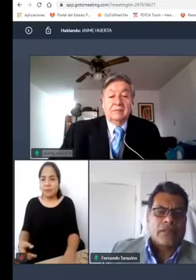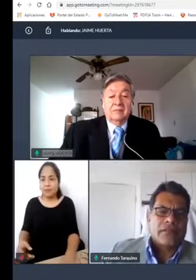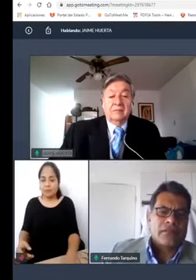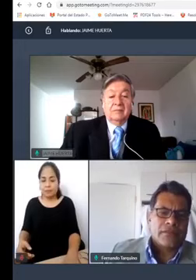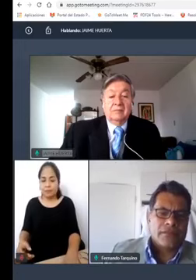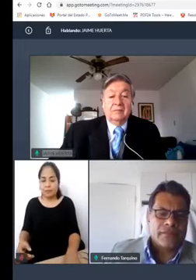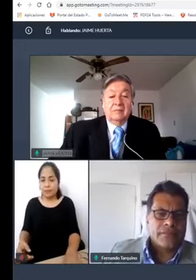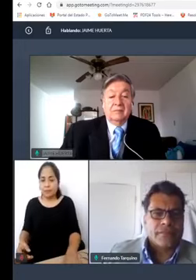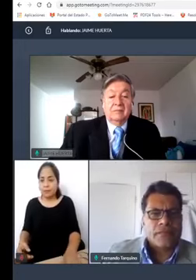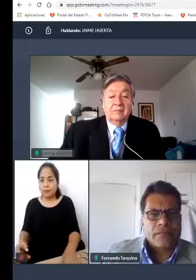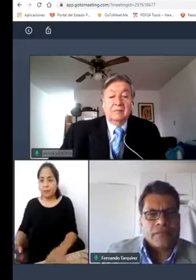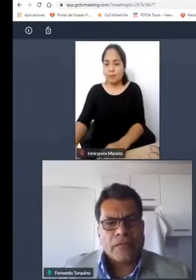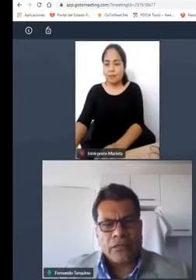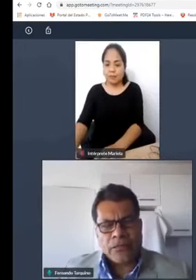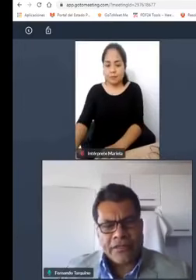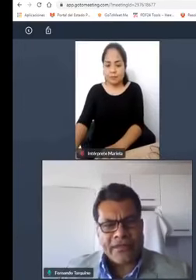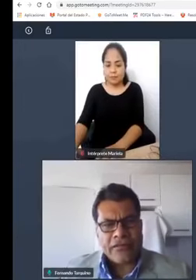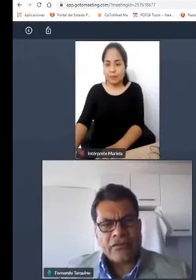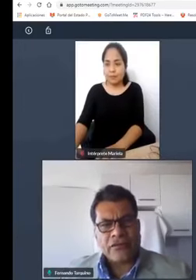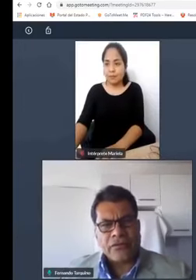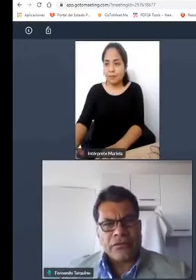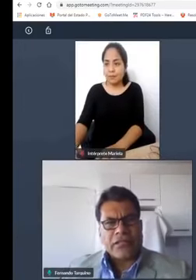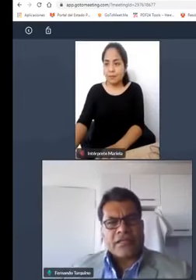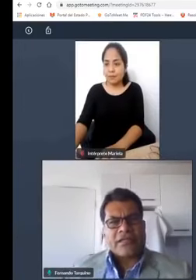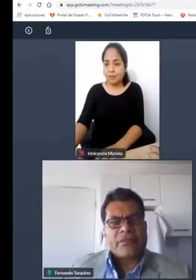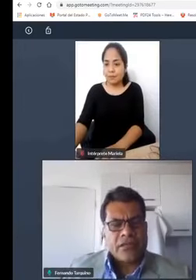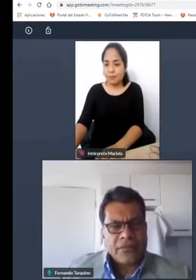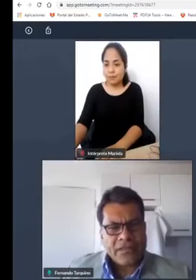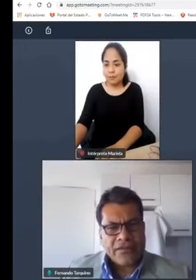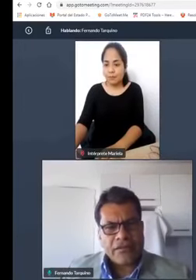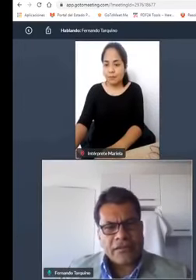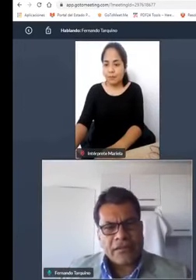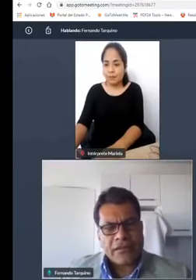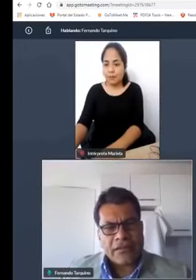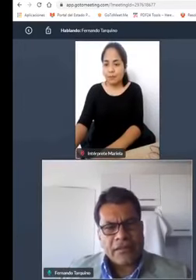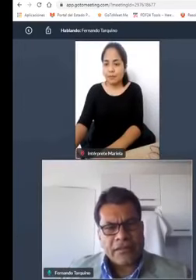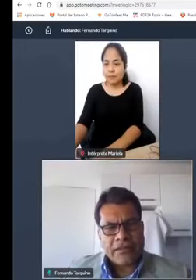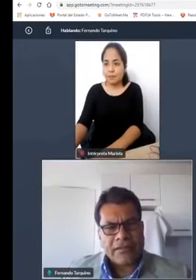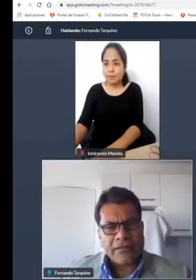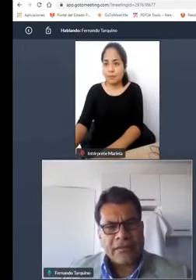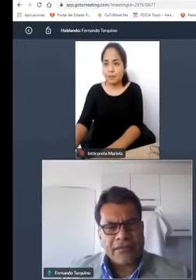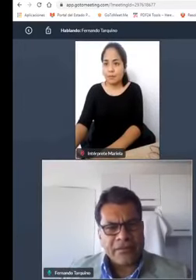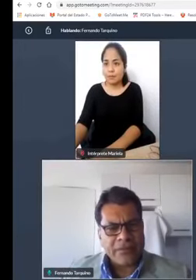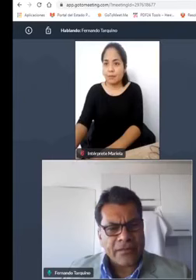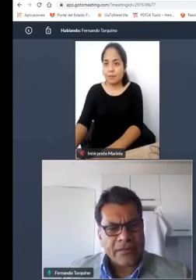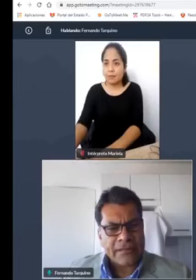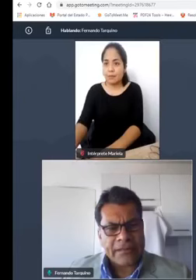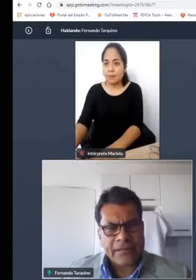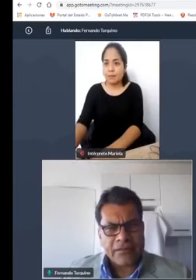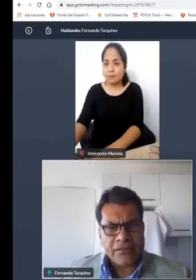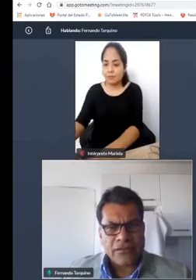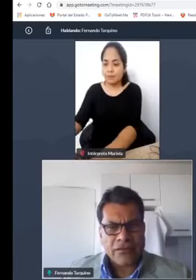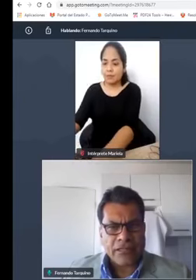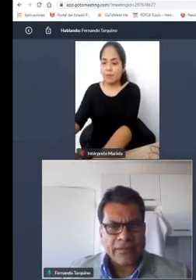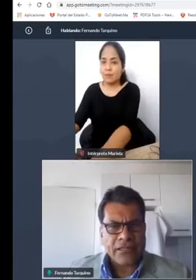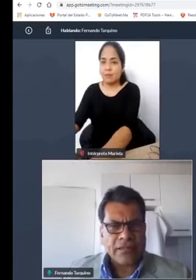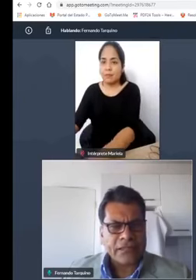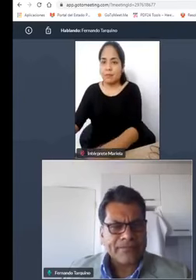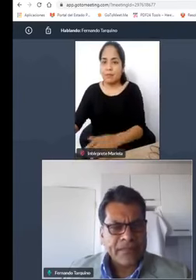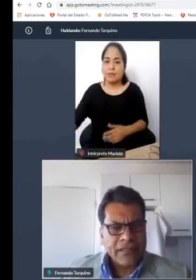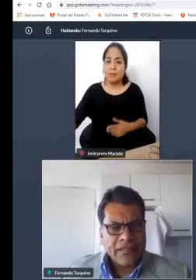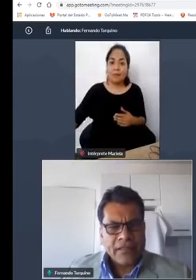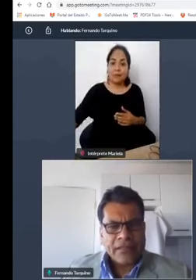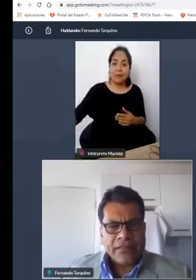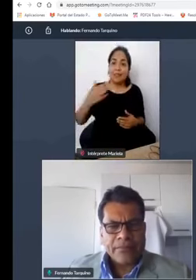tardes y bienvenido Buenas tardes con todos muchas gracias por la invitación en este tema tan importante que nos toca ver